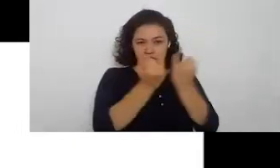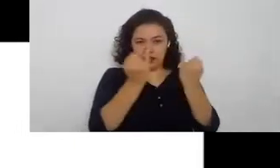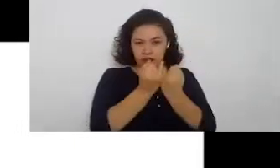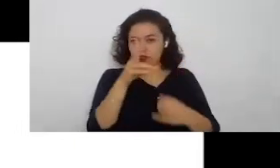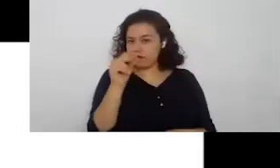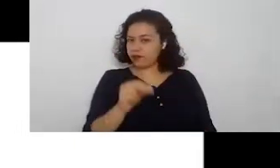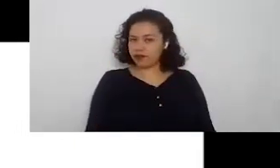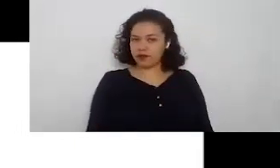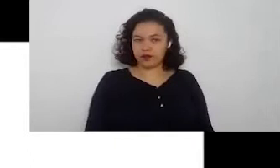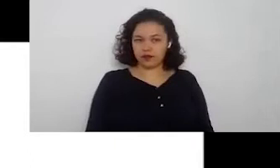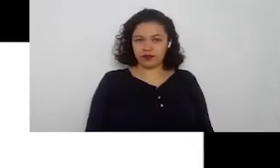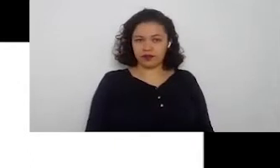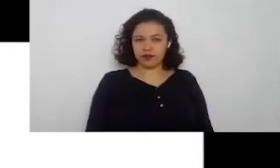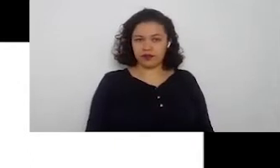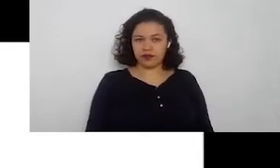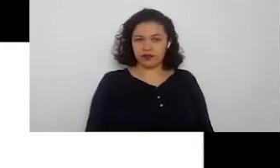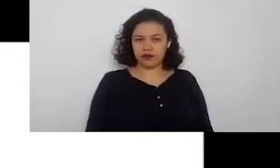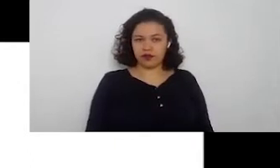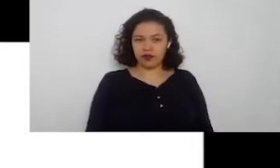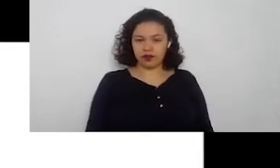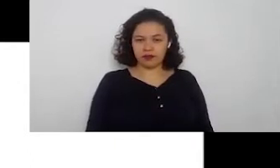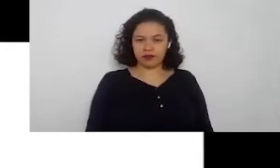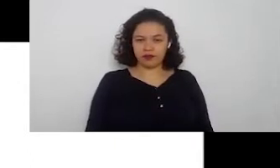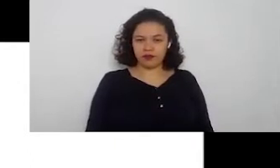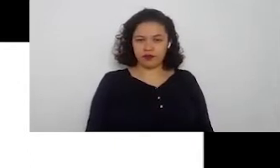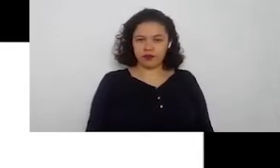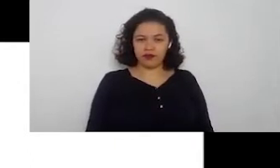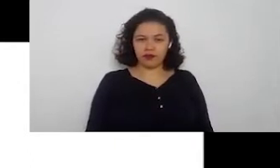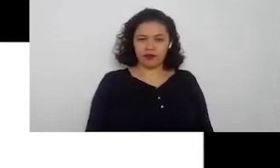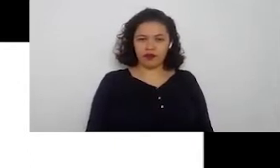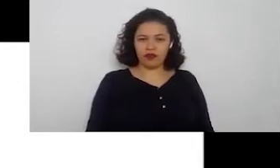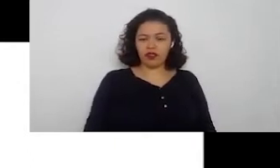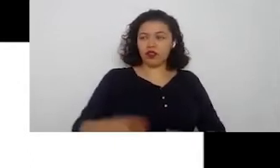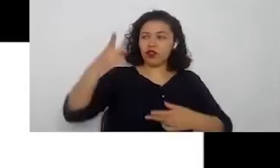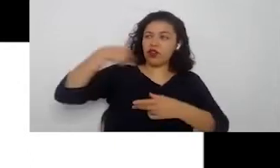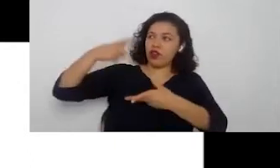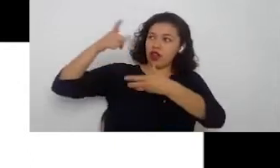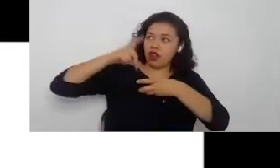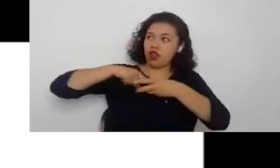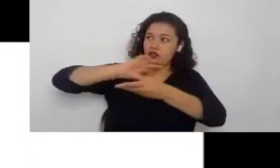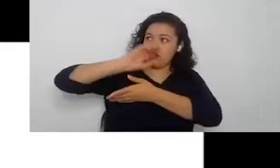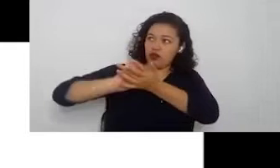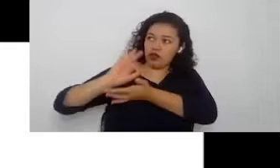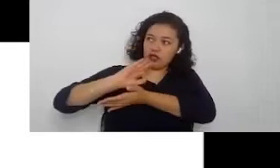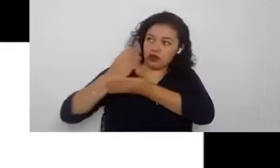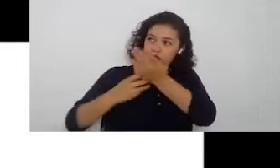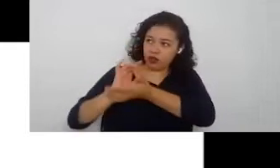donataria viene únicamente definida en cierto campo, ¿sí? Entonces, cuiden mucho esa parte.